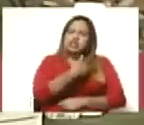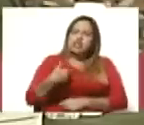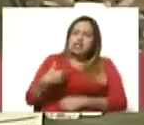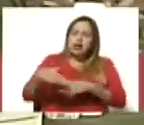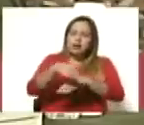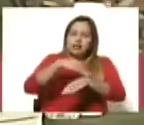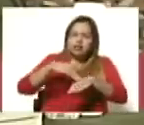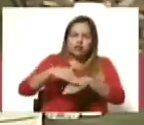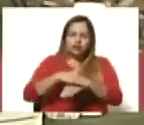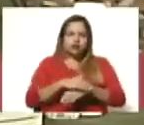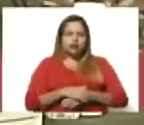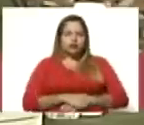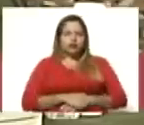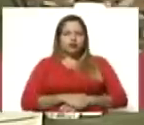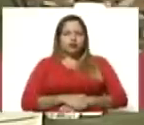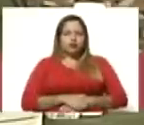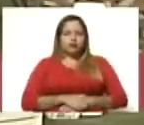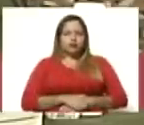ministro,